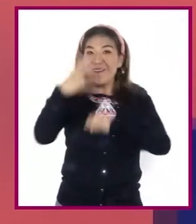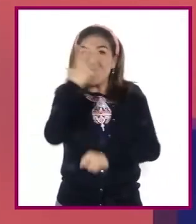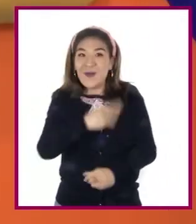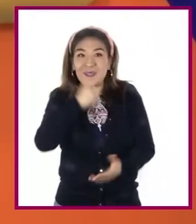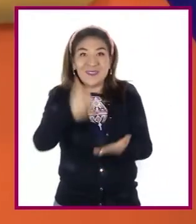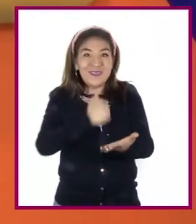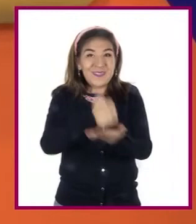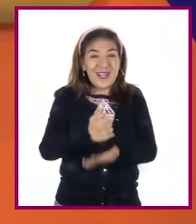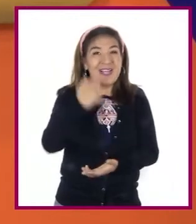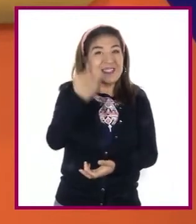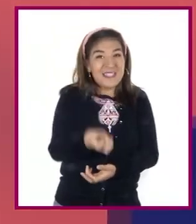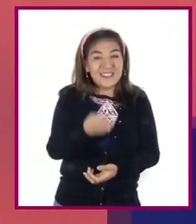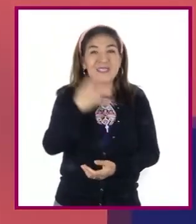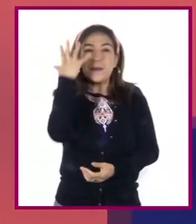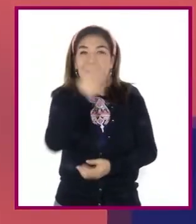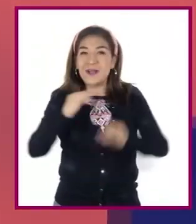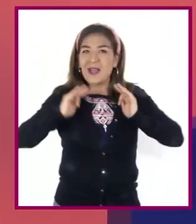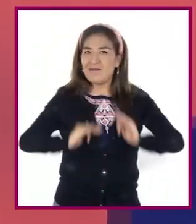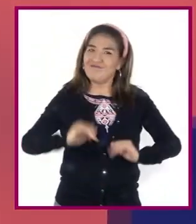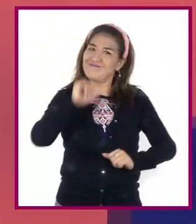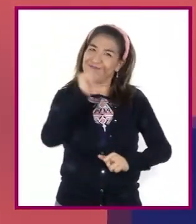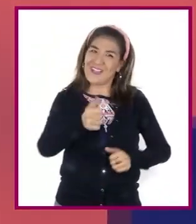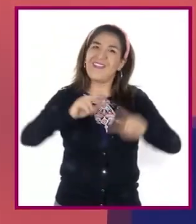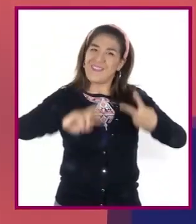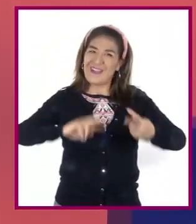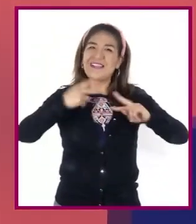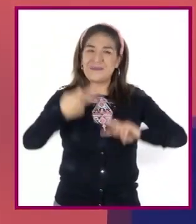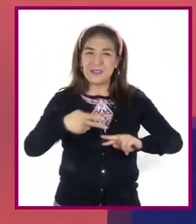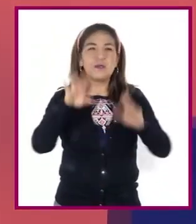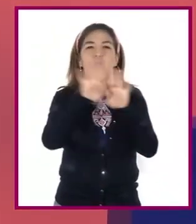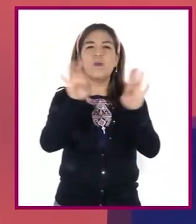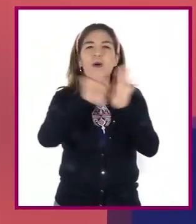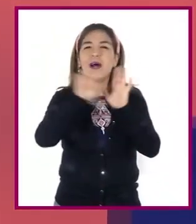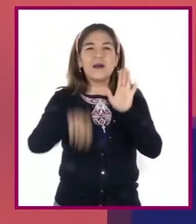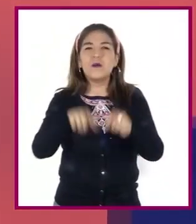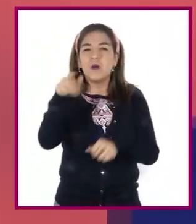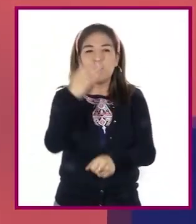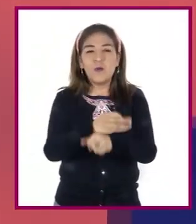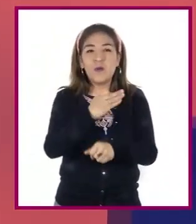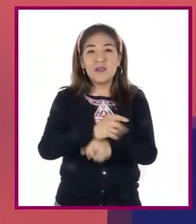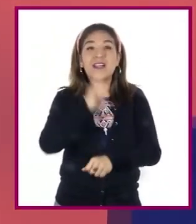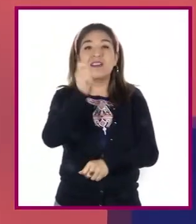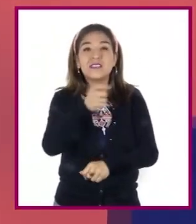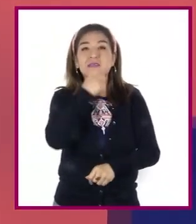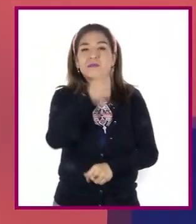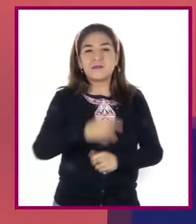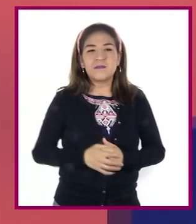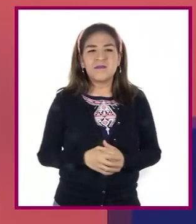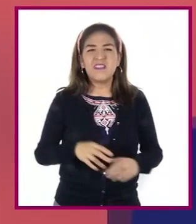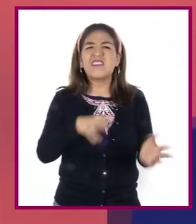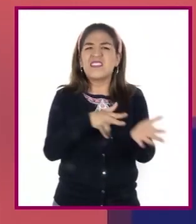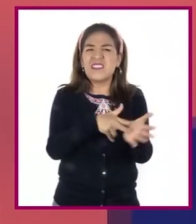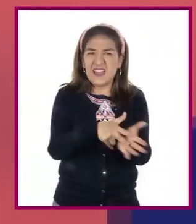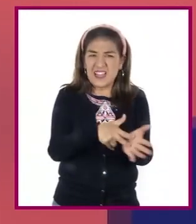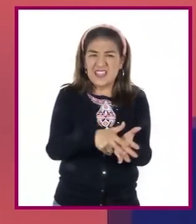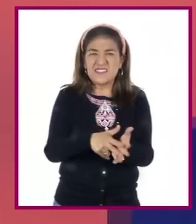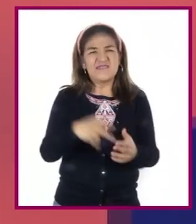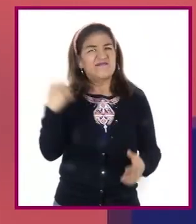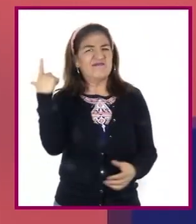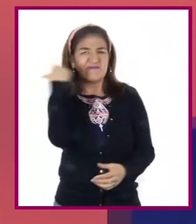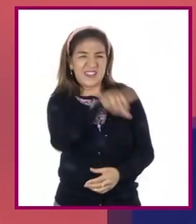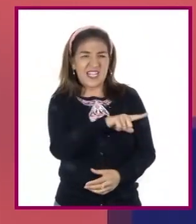ni tranquilo. Solo para que las alumnas y alumnos se den una idea, le dedica adjetivos como negra,